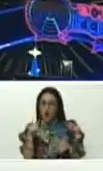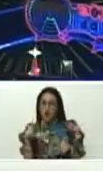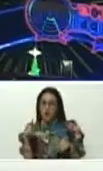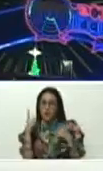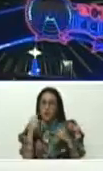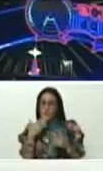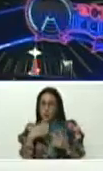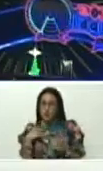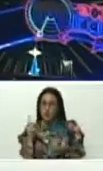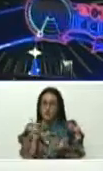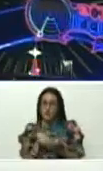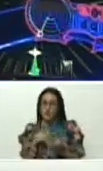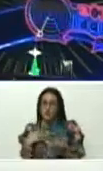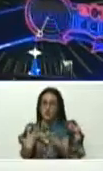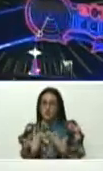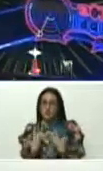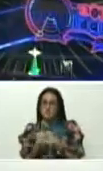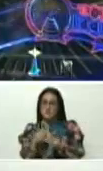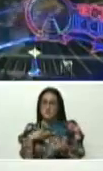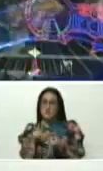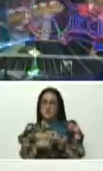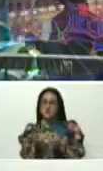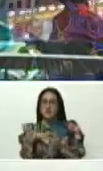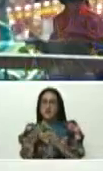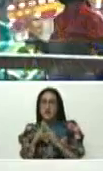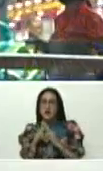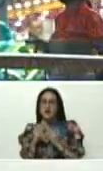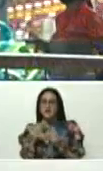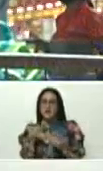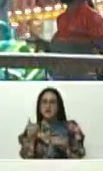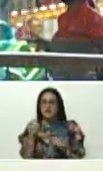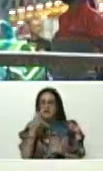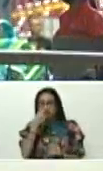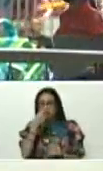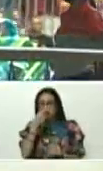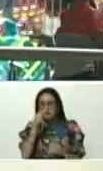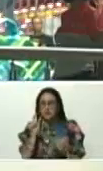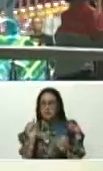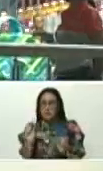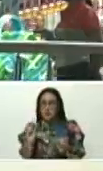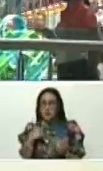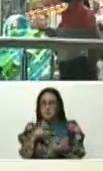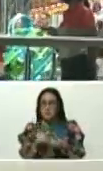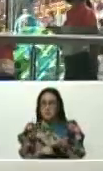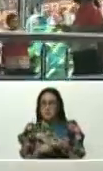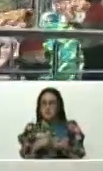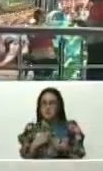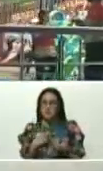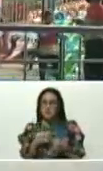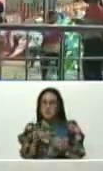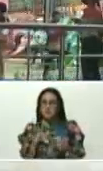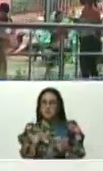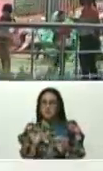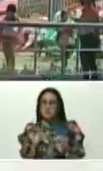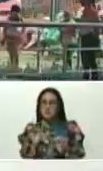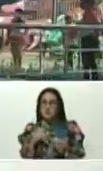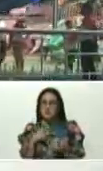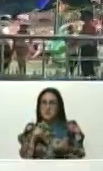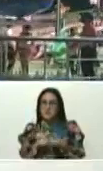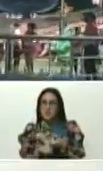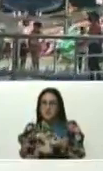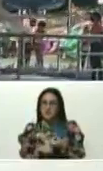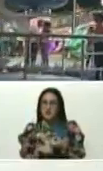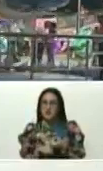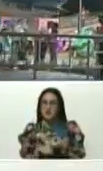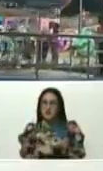Silita. Silita la dejé en la casa porque está un poco constipada. Le preparé a Silita, le